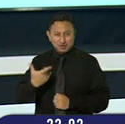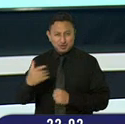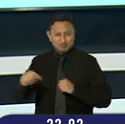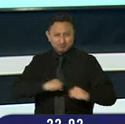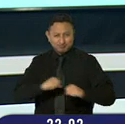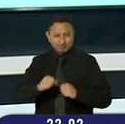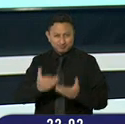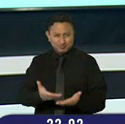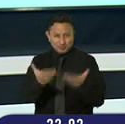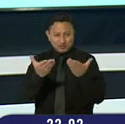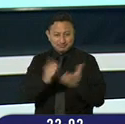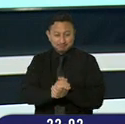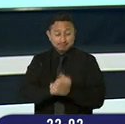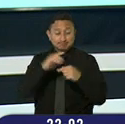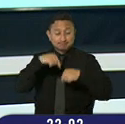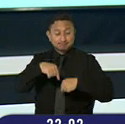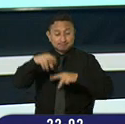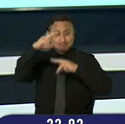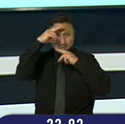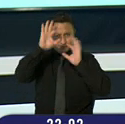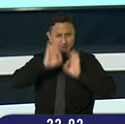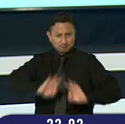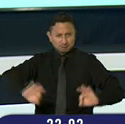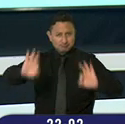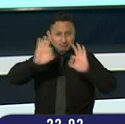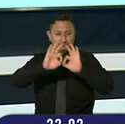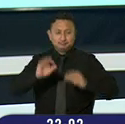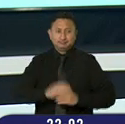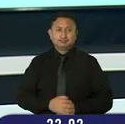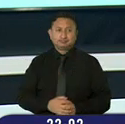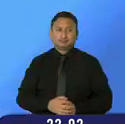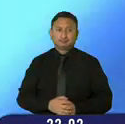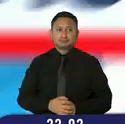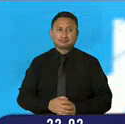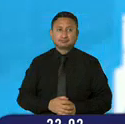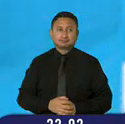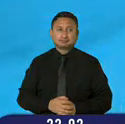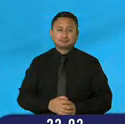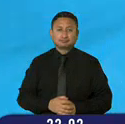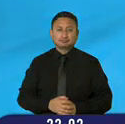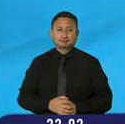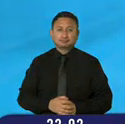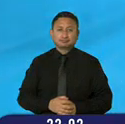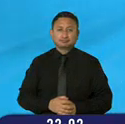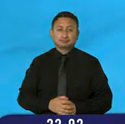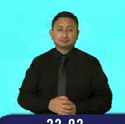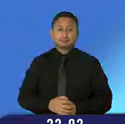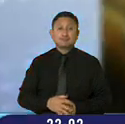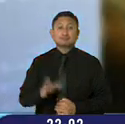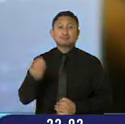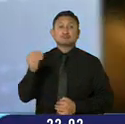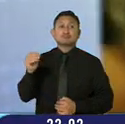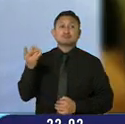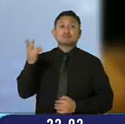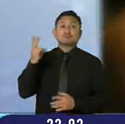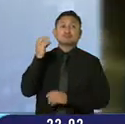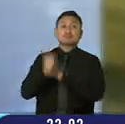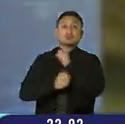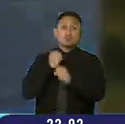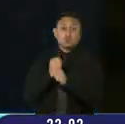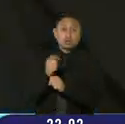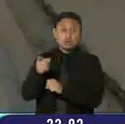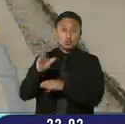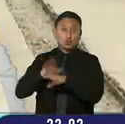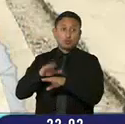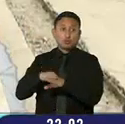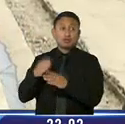ustedes. Aquí, lo más destacado del día. Un joven de 17 años sería el autor del crimen en contra